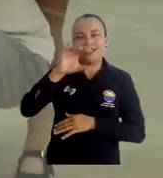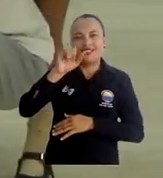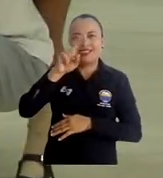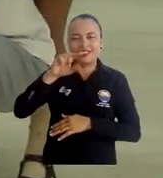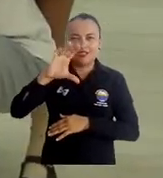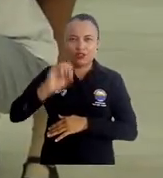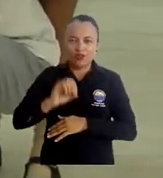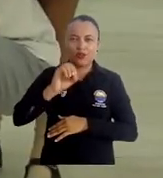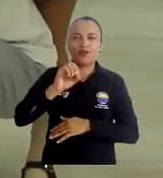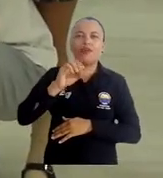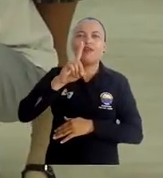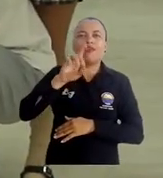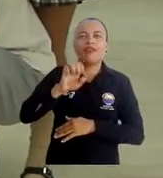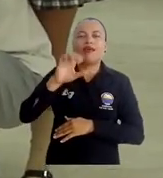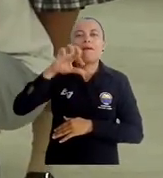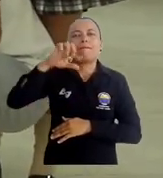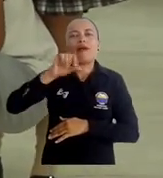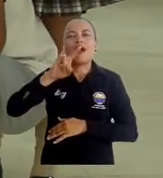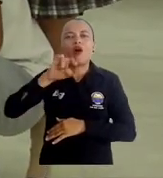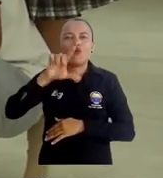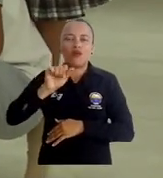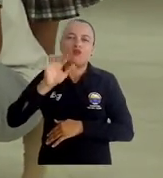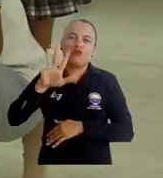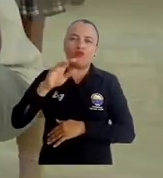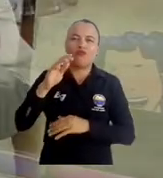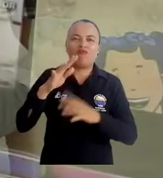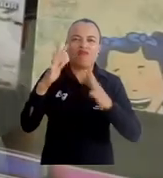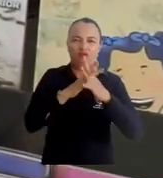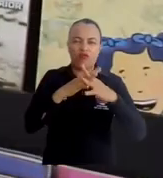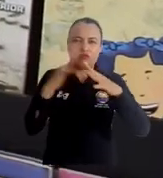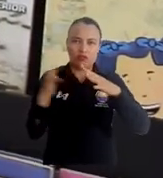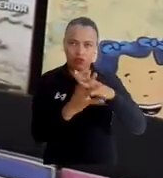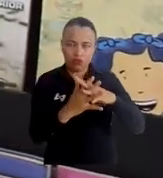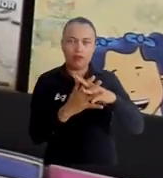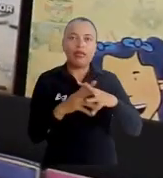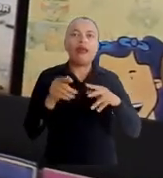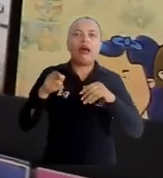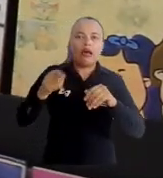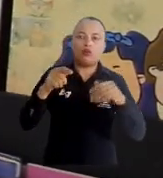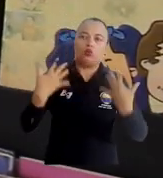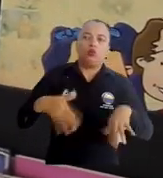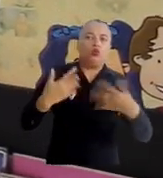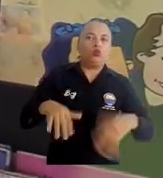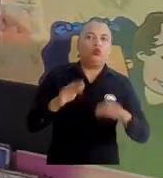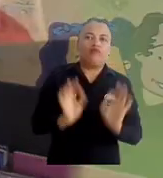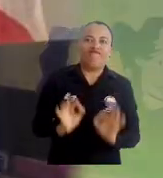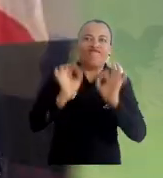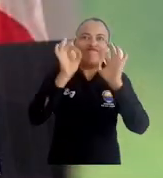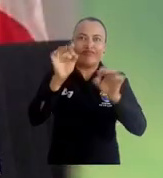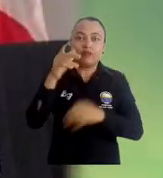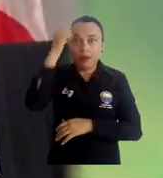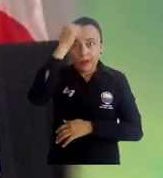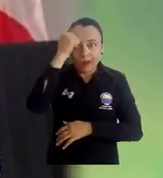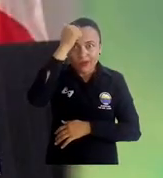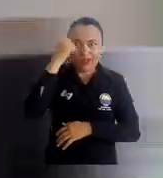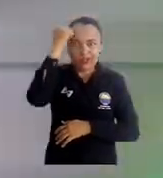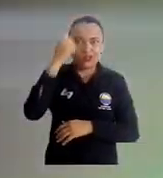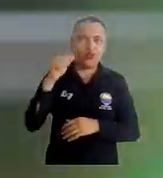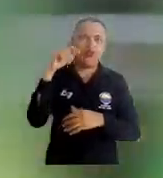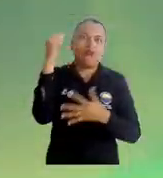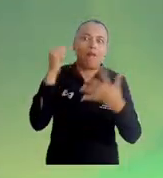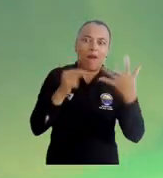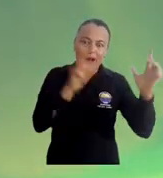en el municipio de Fundación, celebran con orgullo este título y la oportunidad de contar con un docente cualificado que